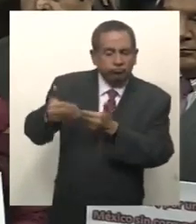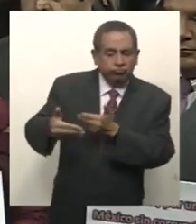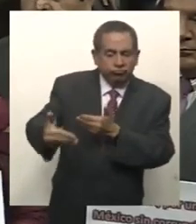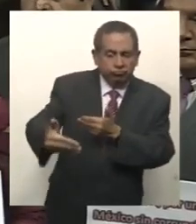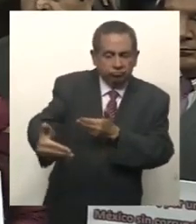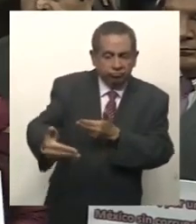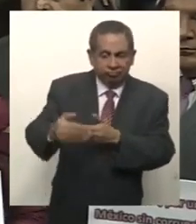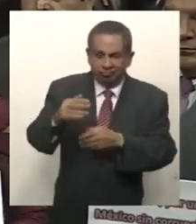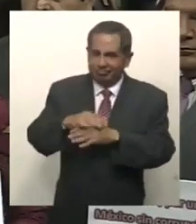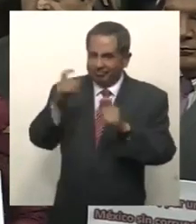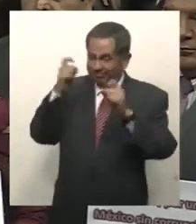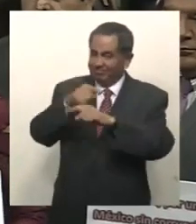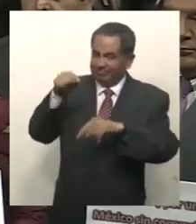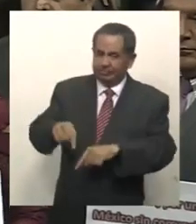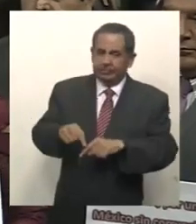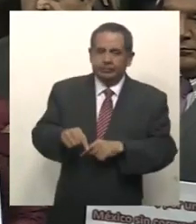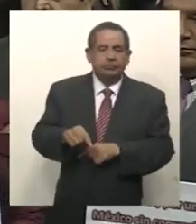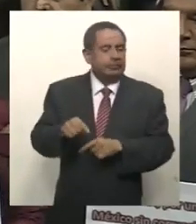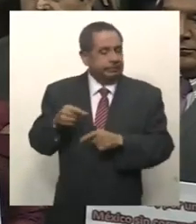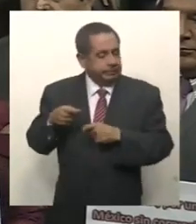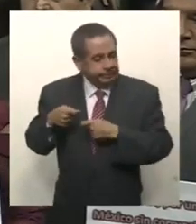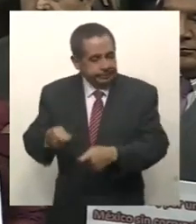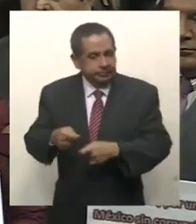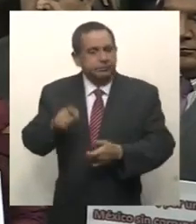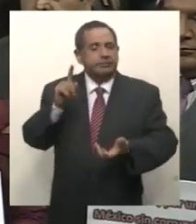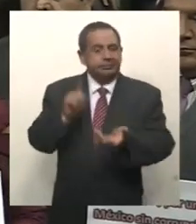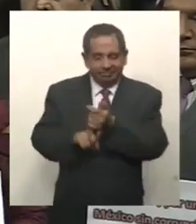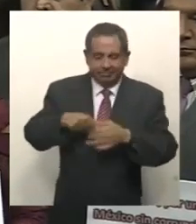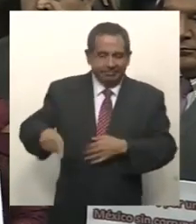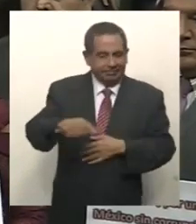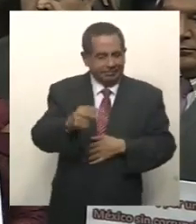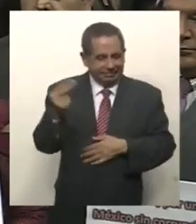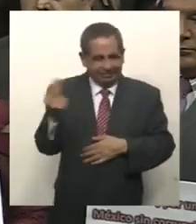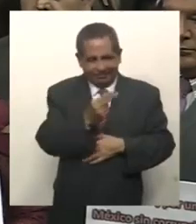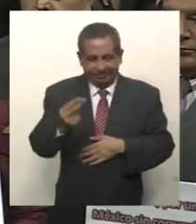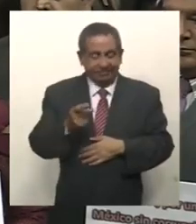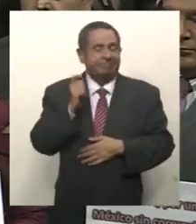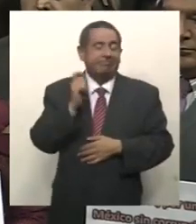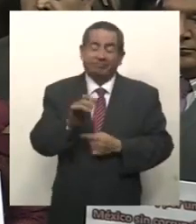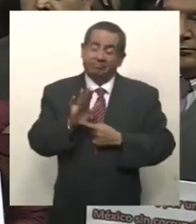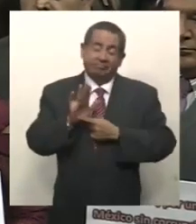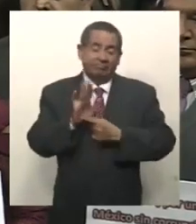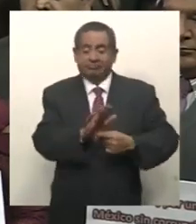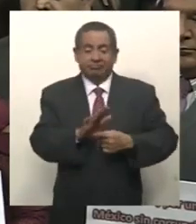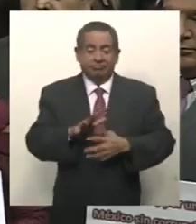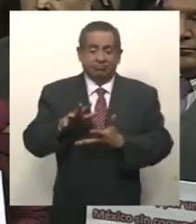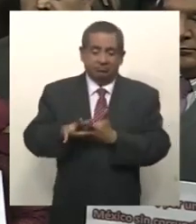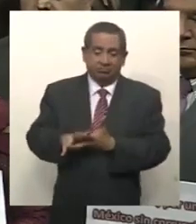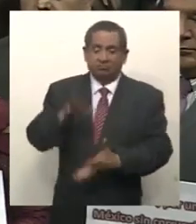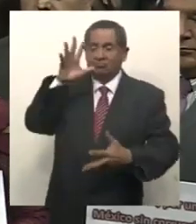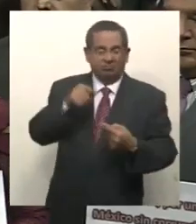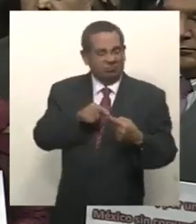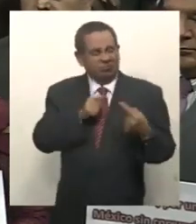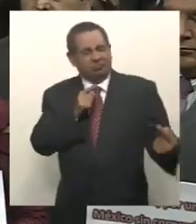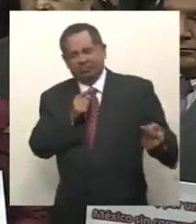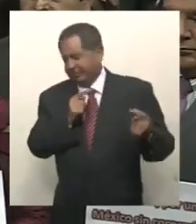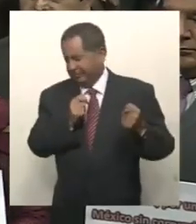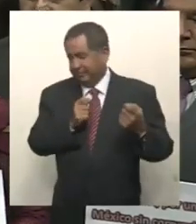más complejo, aunque amerita y representa mayor